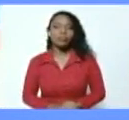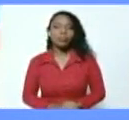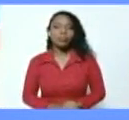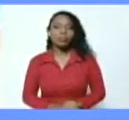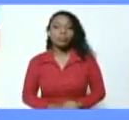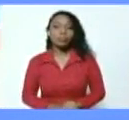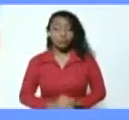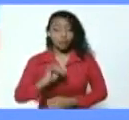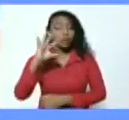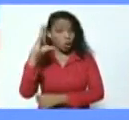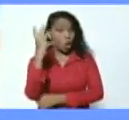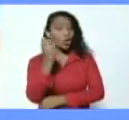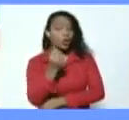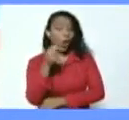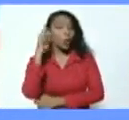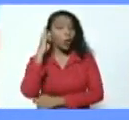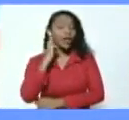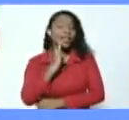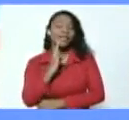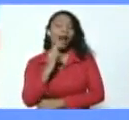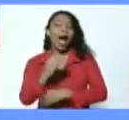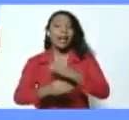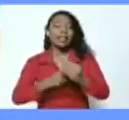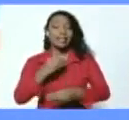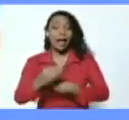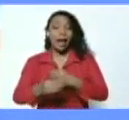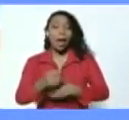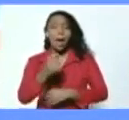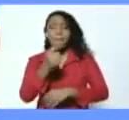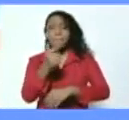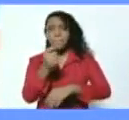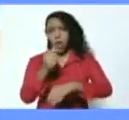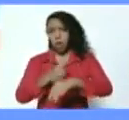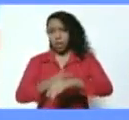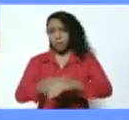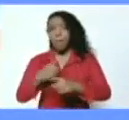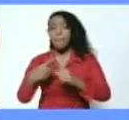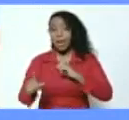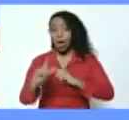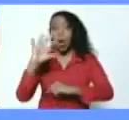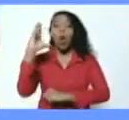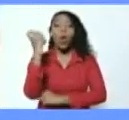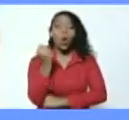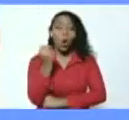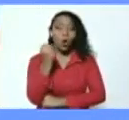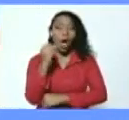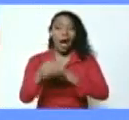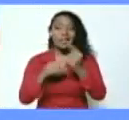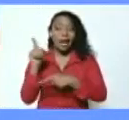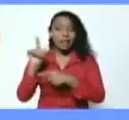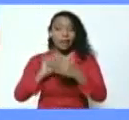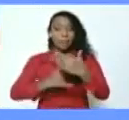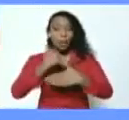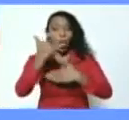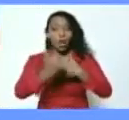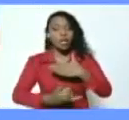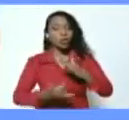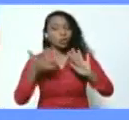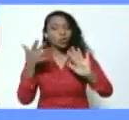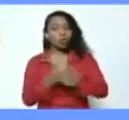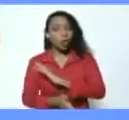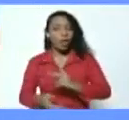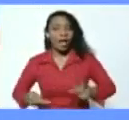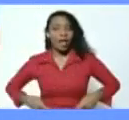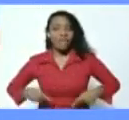Y logró Bolívar, por poco tiempo, pero logró ese proyecto en